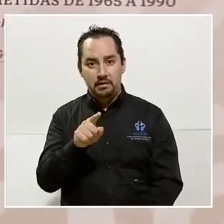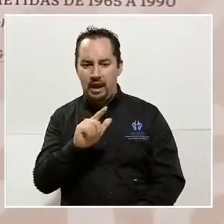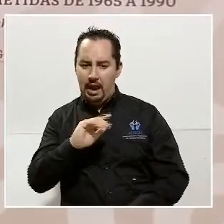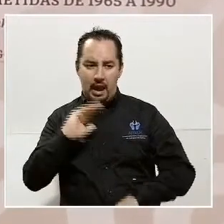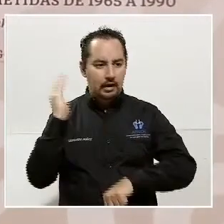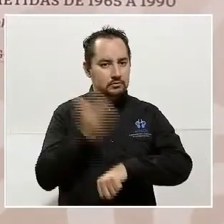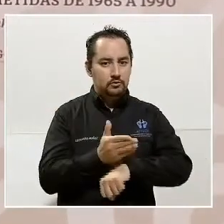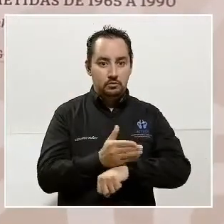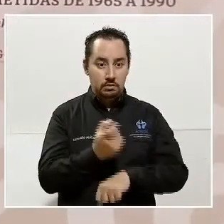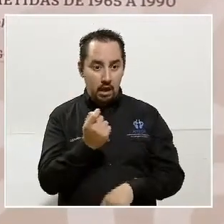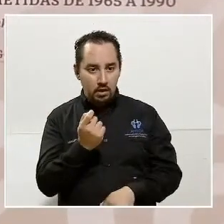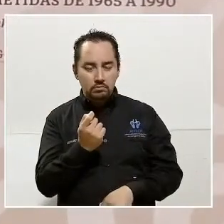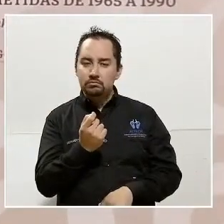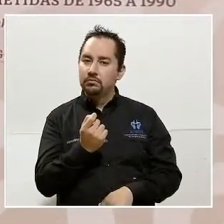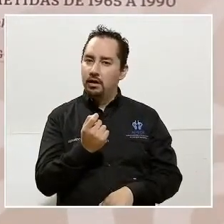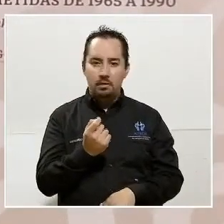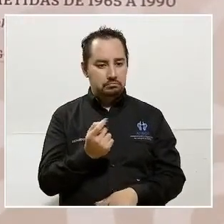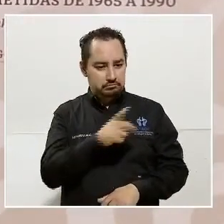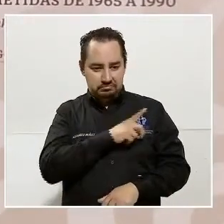para nadie.